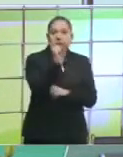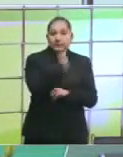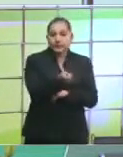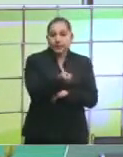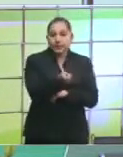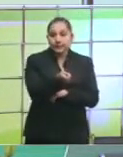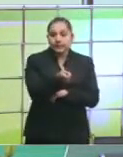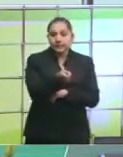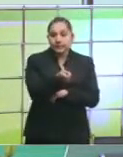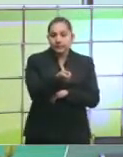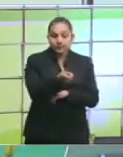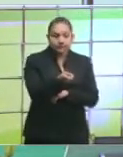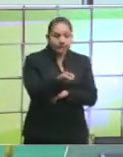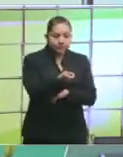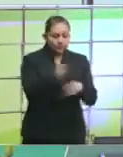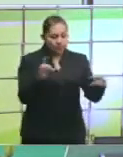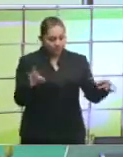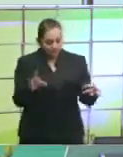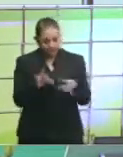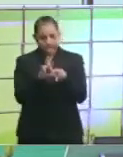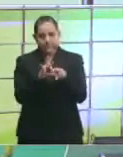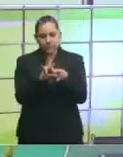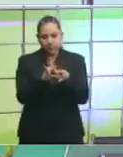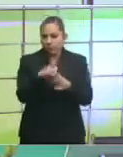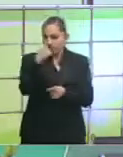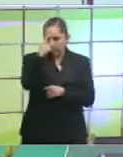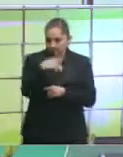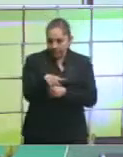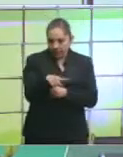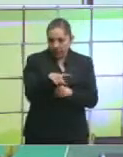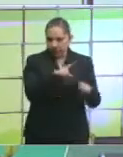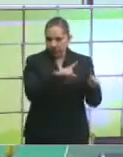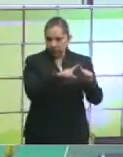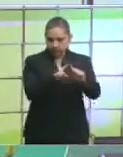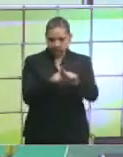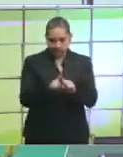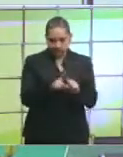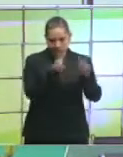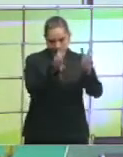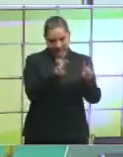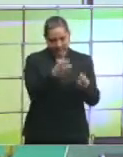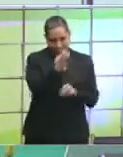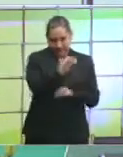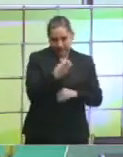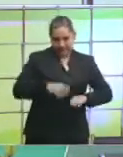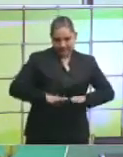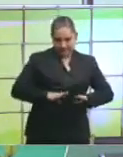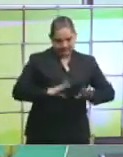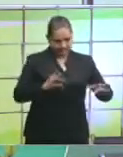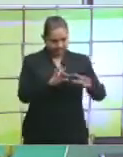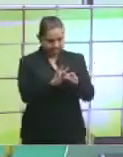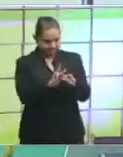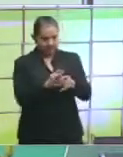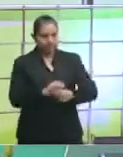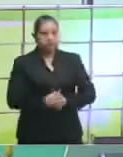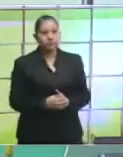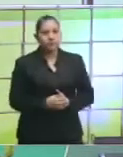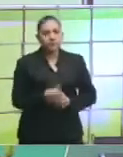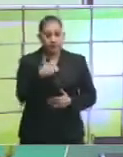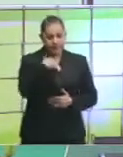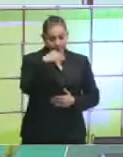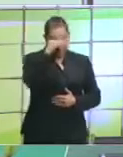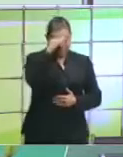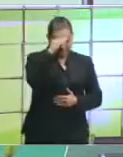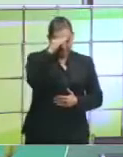la relación en los vínculos que se están dando en este en este ámbito en esta materia yo creo que la relación entre justicia